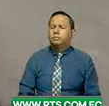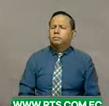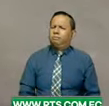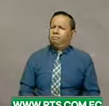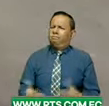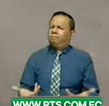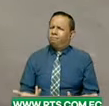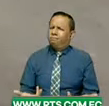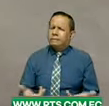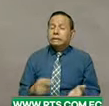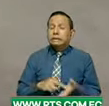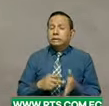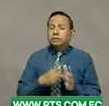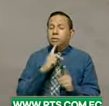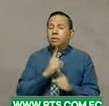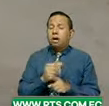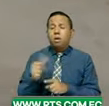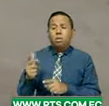al estilo sicariato.